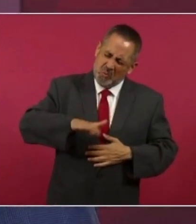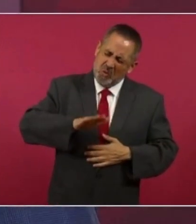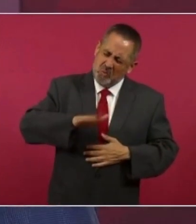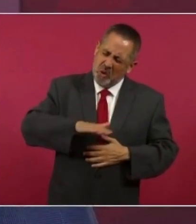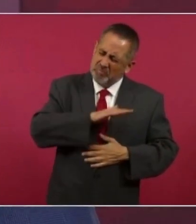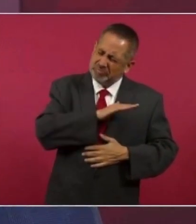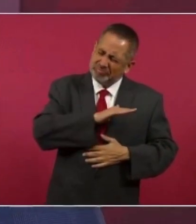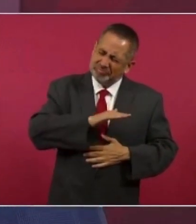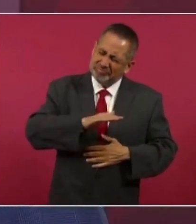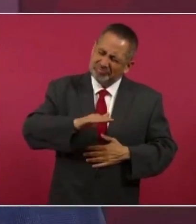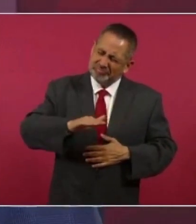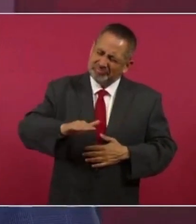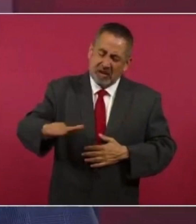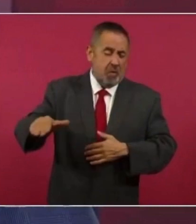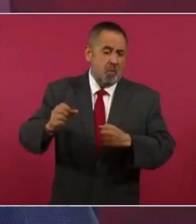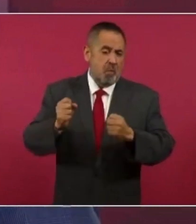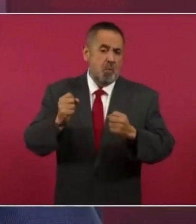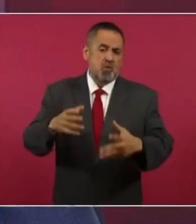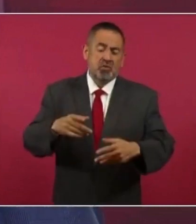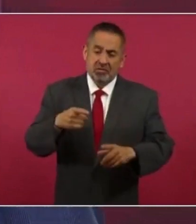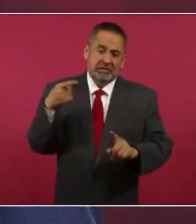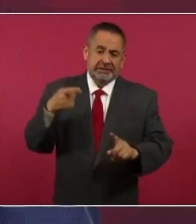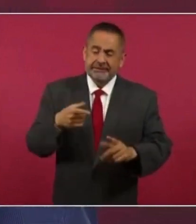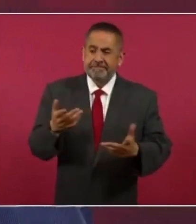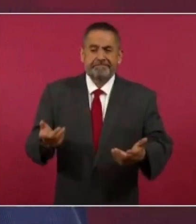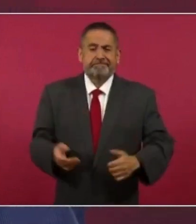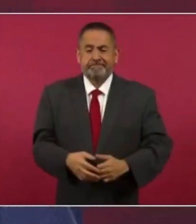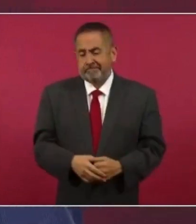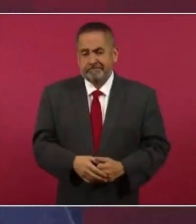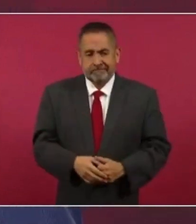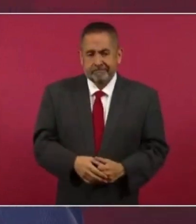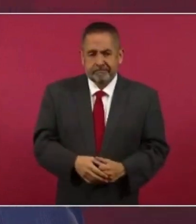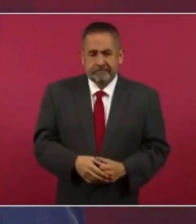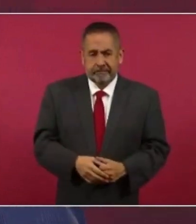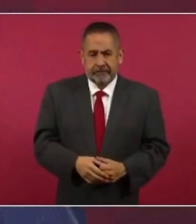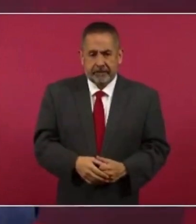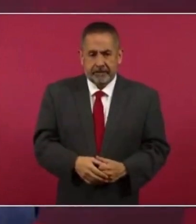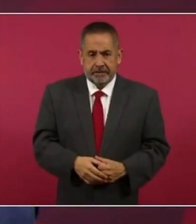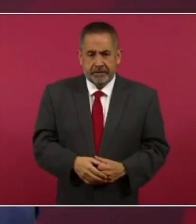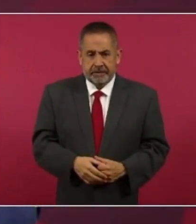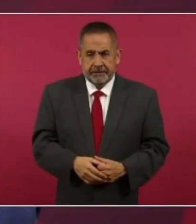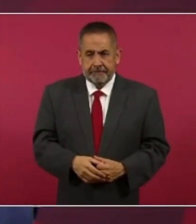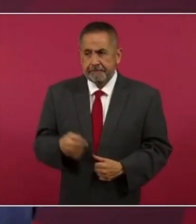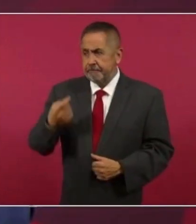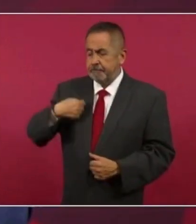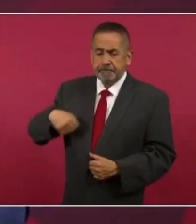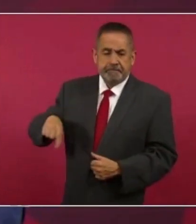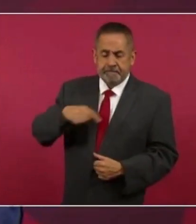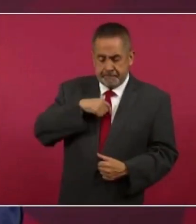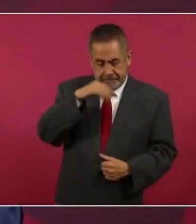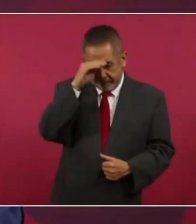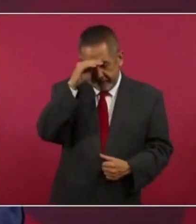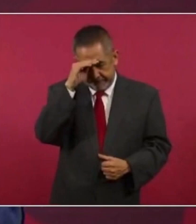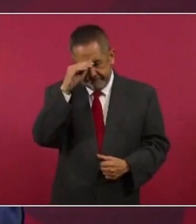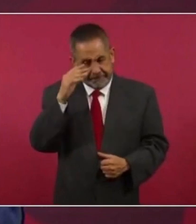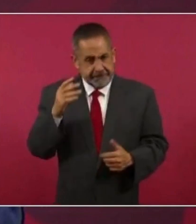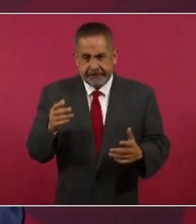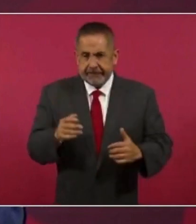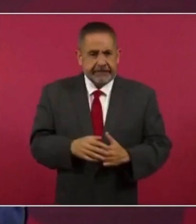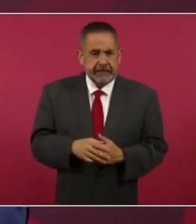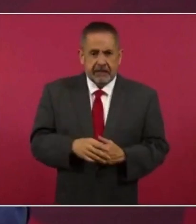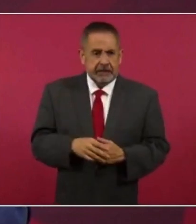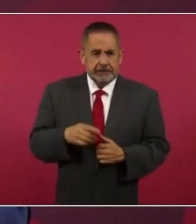y jóvenes, sobre todo. Nosotros, desde luego, que